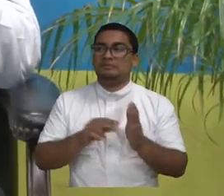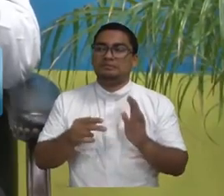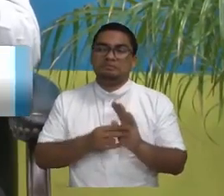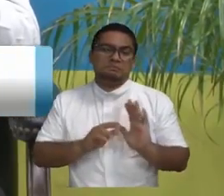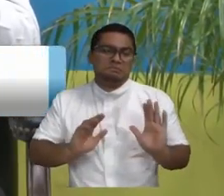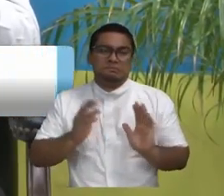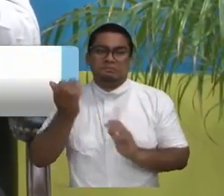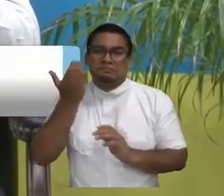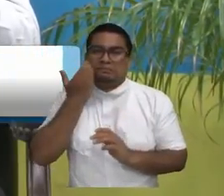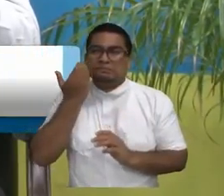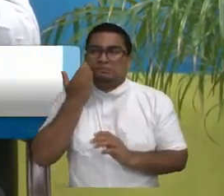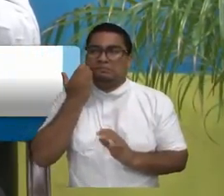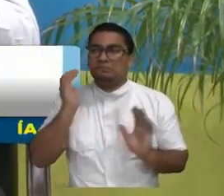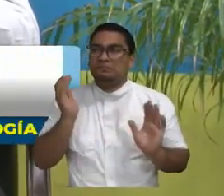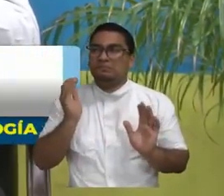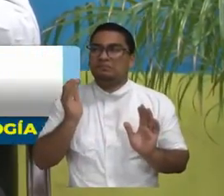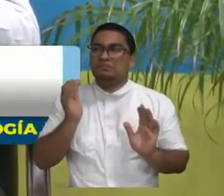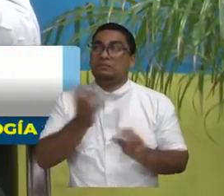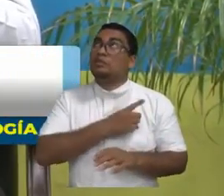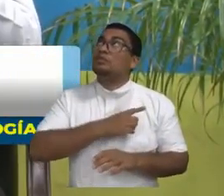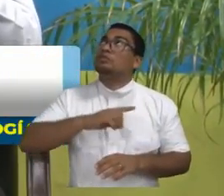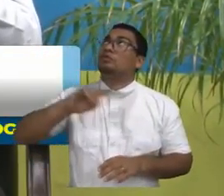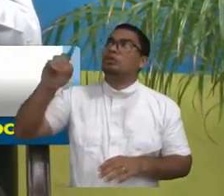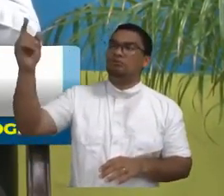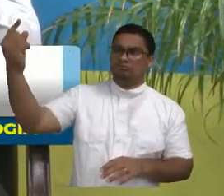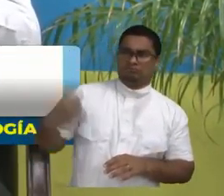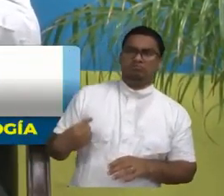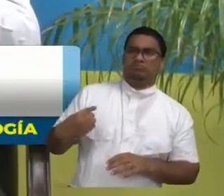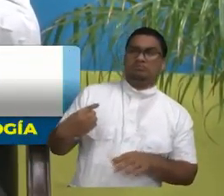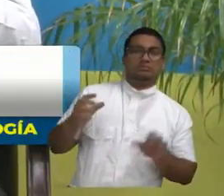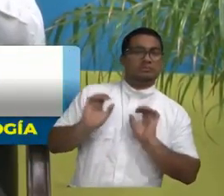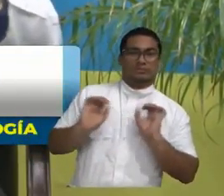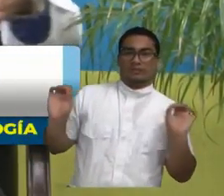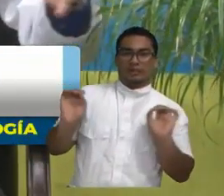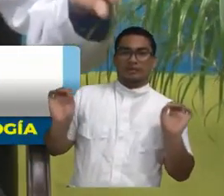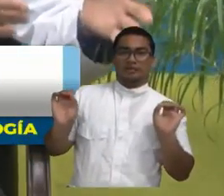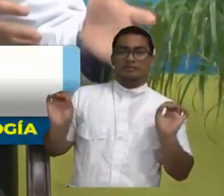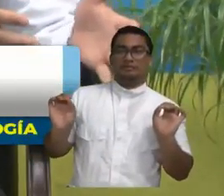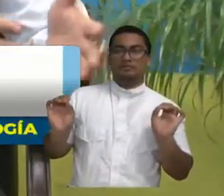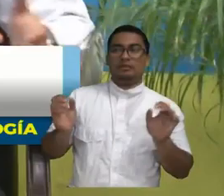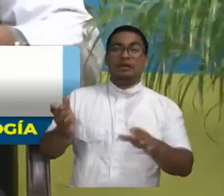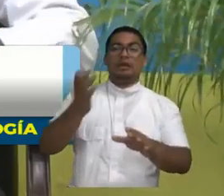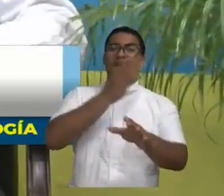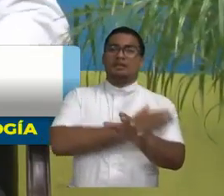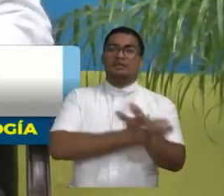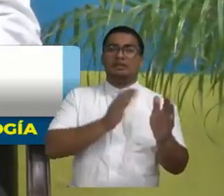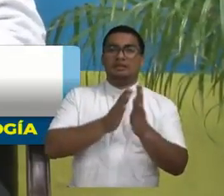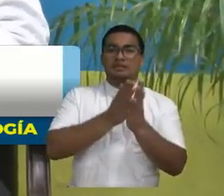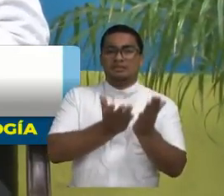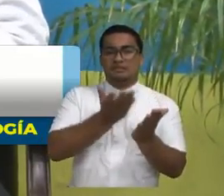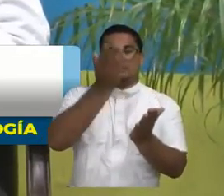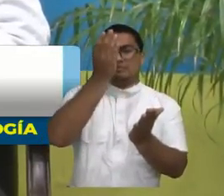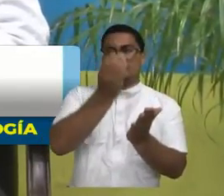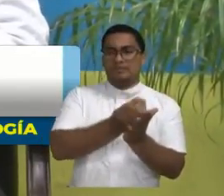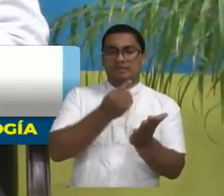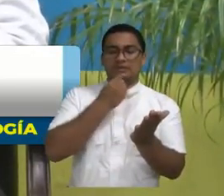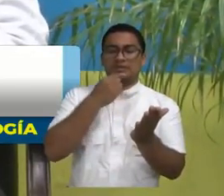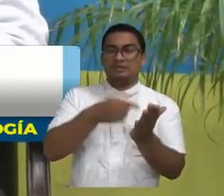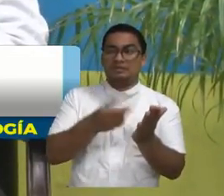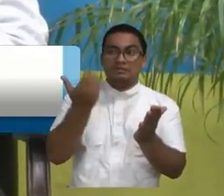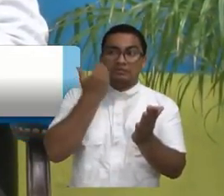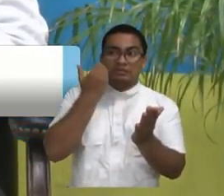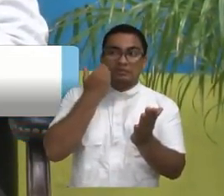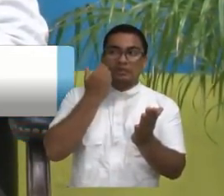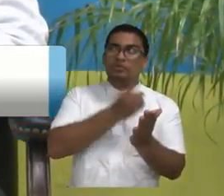enfermedad infectocontagiosa, no es un castigo divino. Anteriormente nosotros, en el antiguo, se aceptaban que las enfermedades eran un